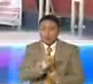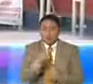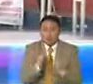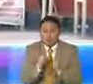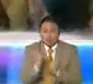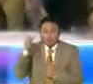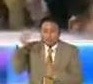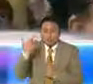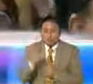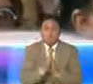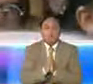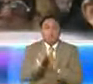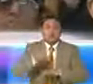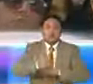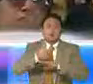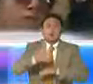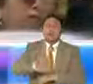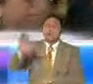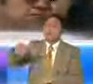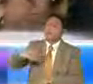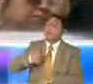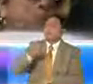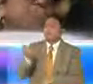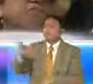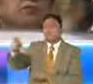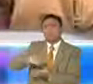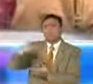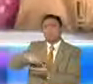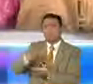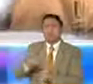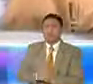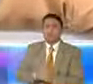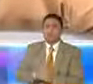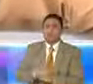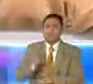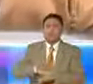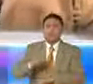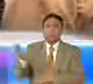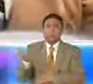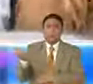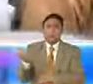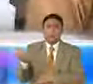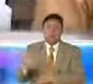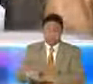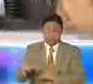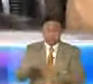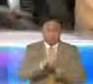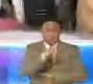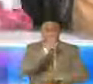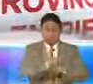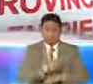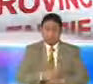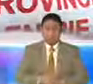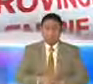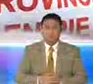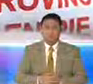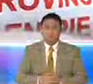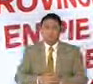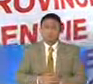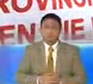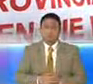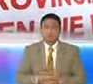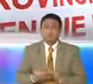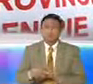sol reclamando a las autoridades el pago de sus incentivos por jubilación que por ley les corresponde. El pago de